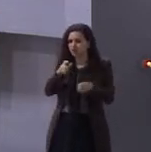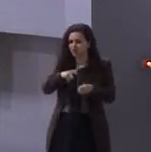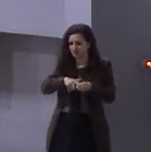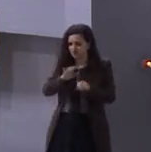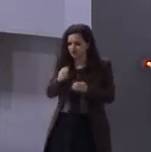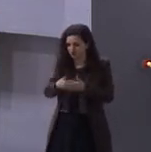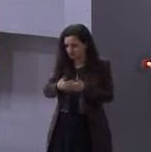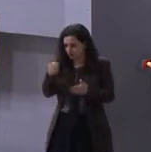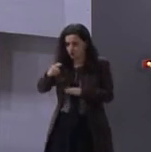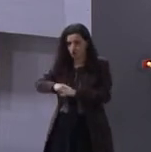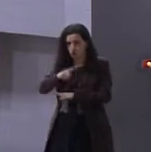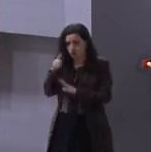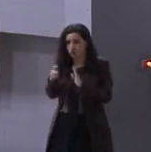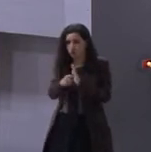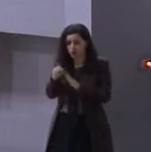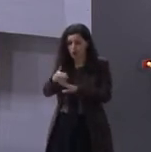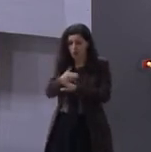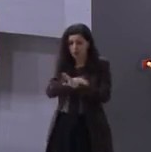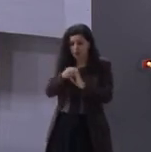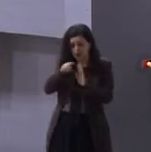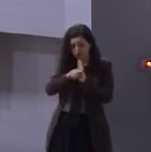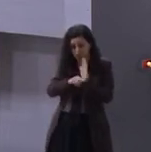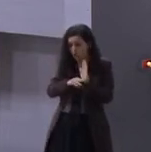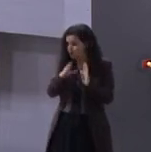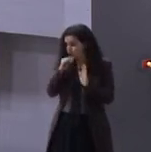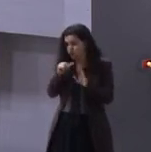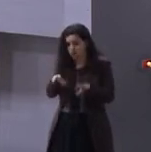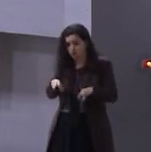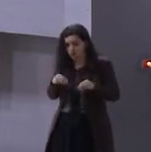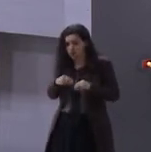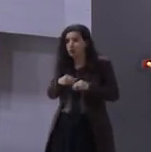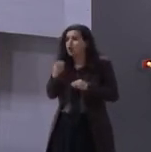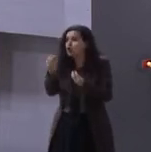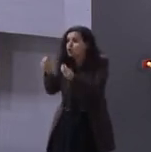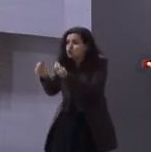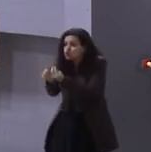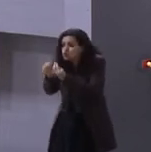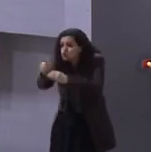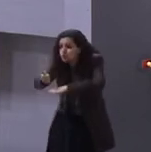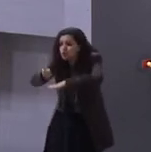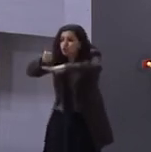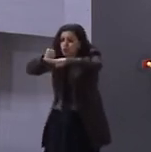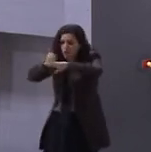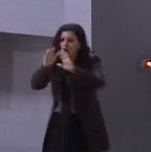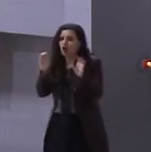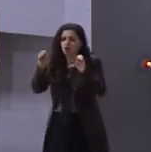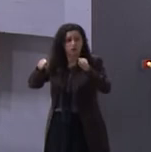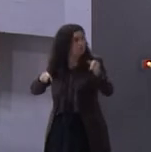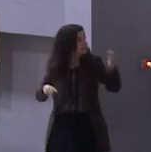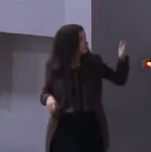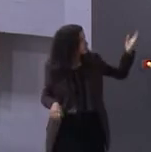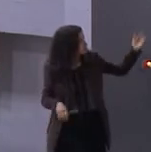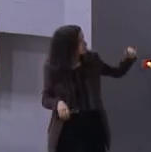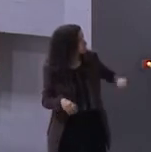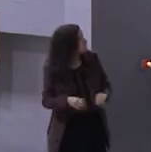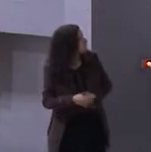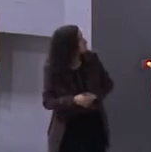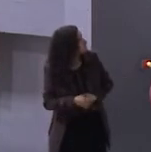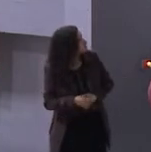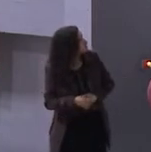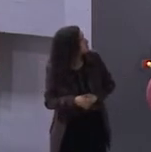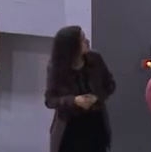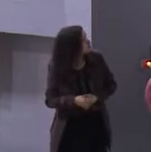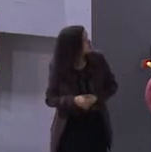no, la normativa no lo permitía. Lo tramitamos hasta el Consejo Superior, lo logramos. Y aquí está el reporte, mire.